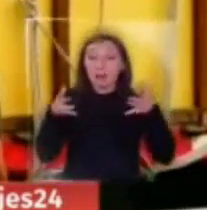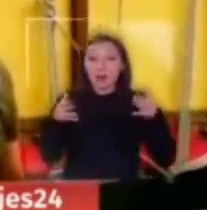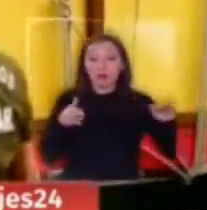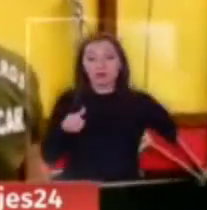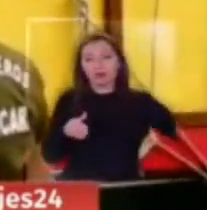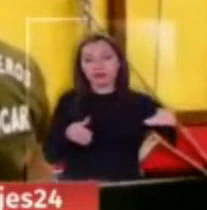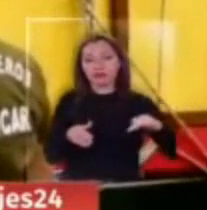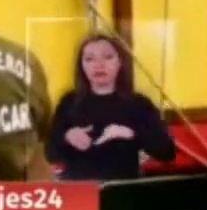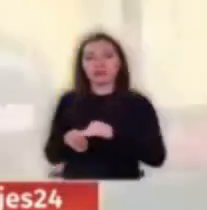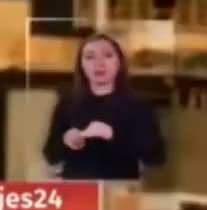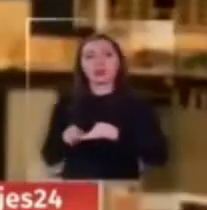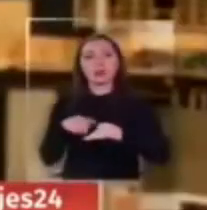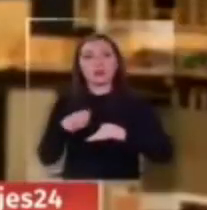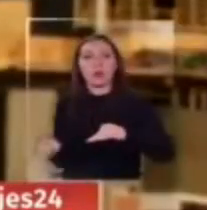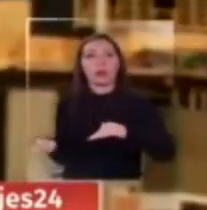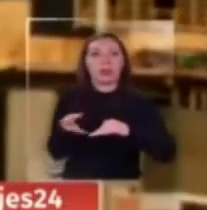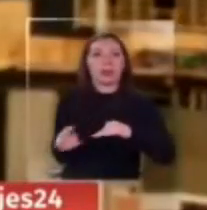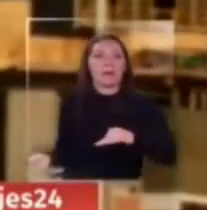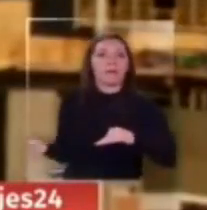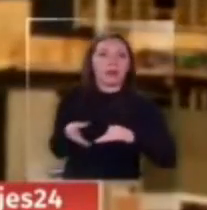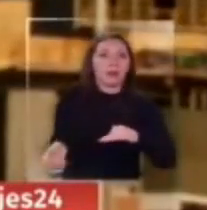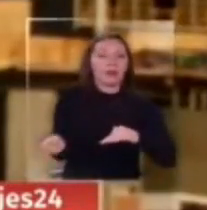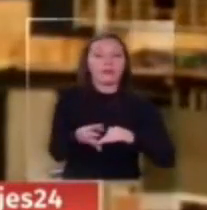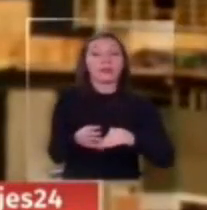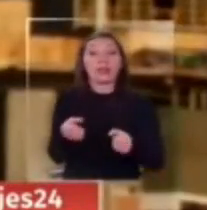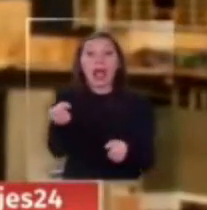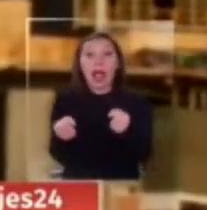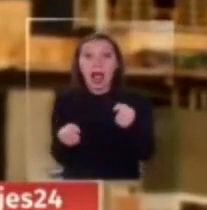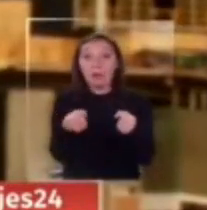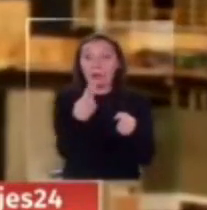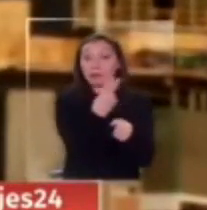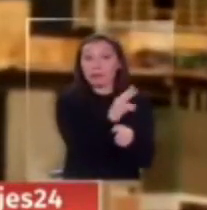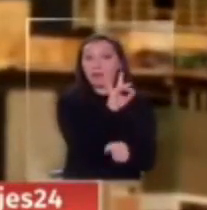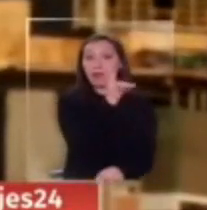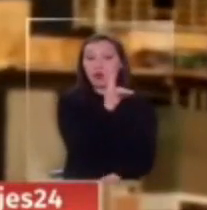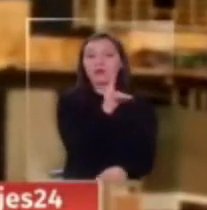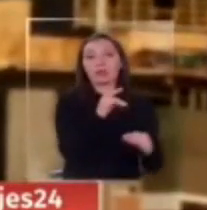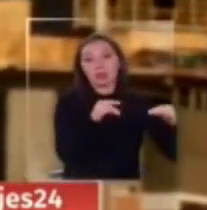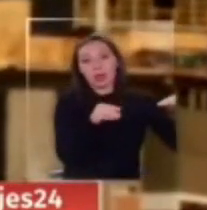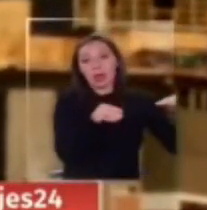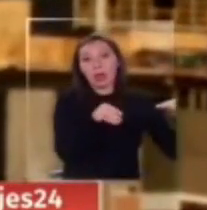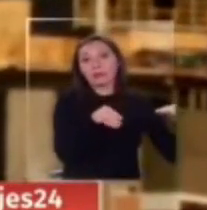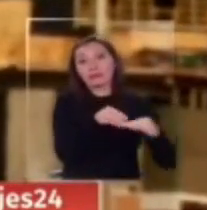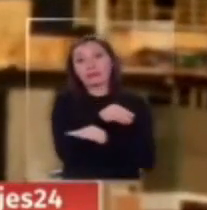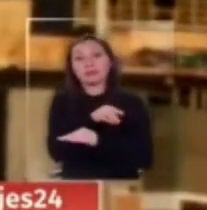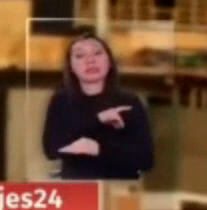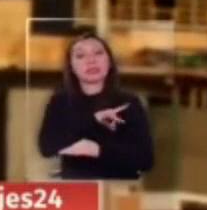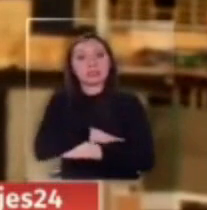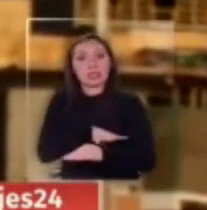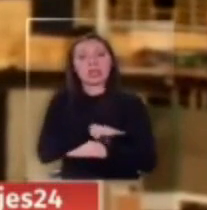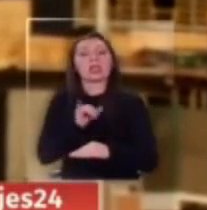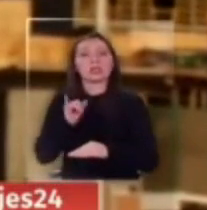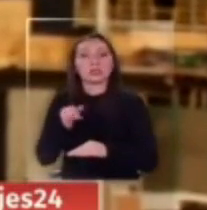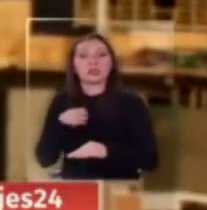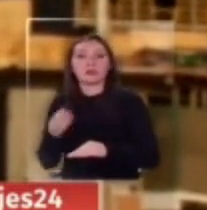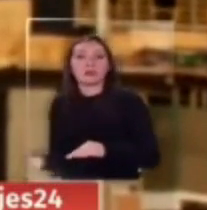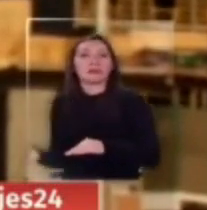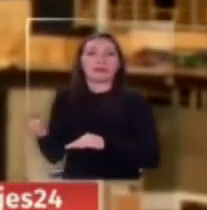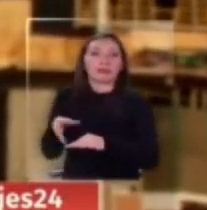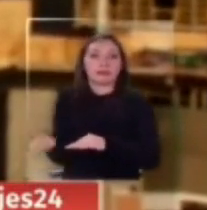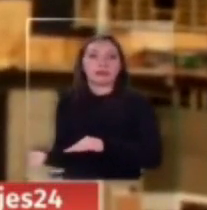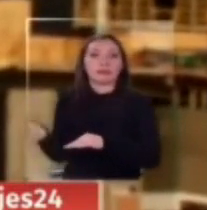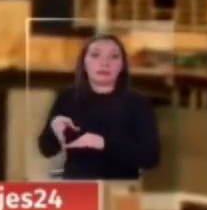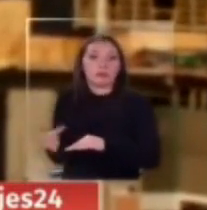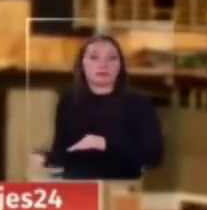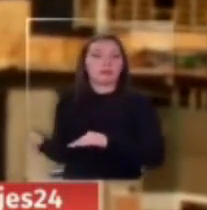camino para hacer el transbordo. Y el camión boliviano sí pasa a territorio chileno y hacemos el transbordo. Se